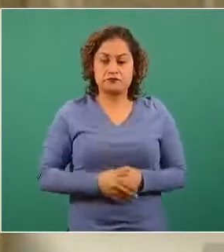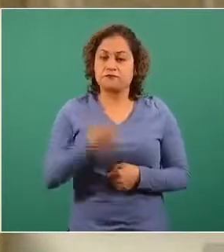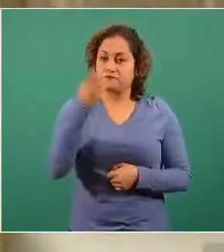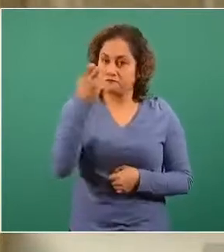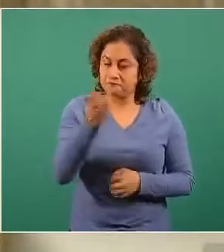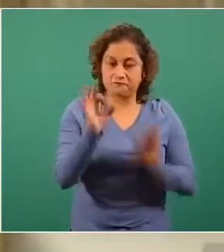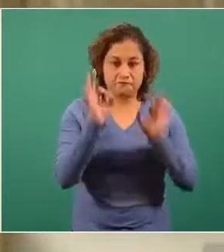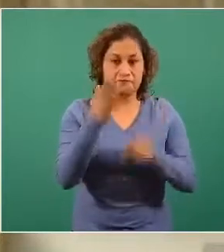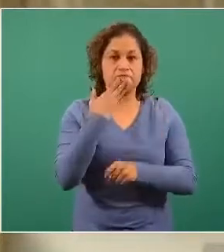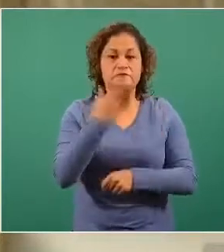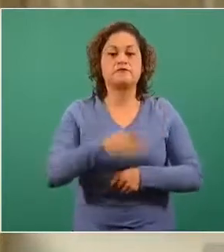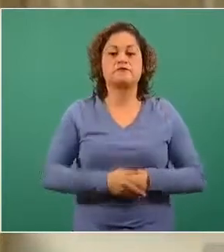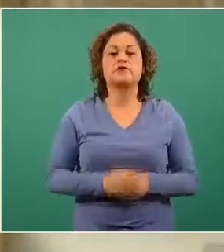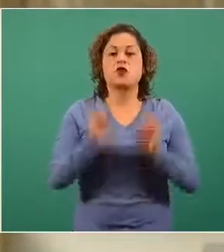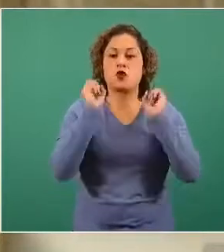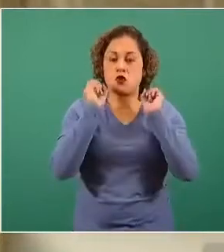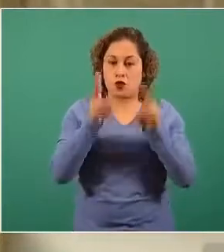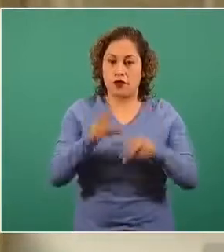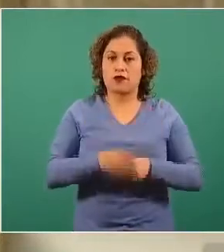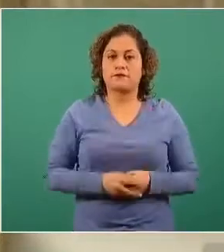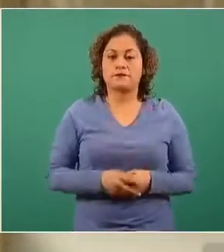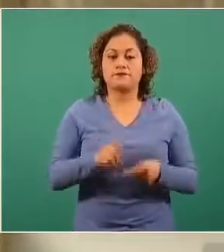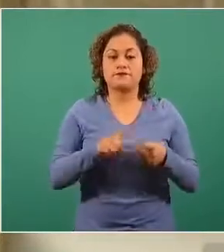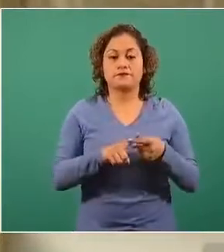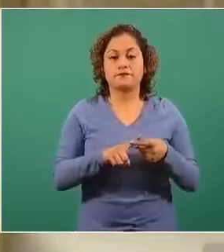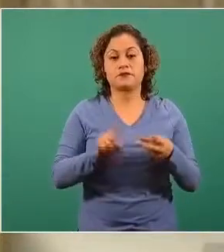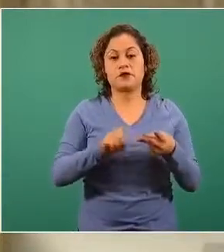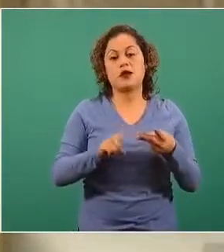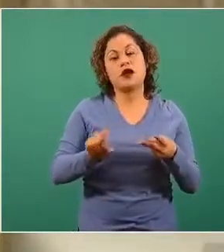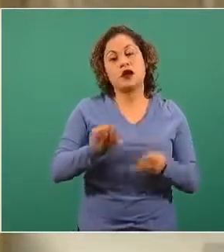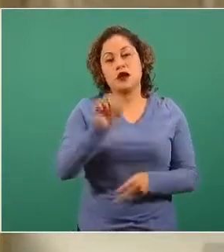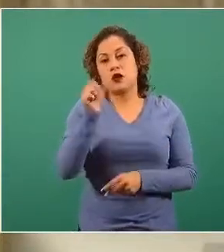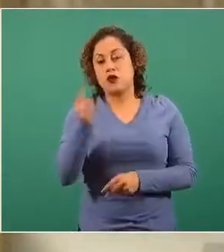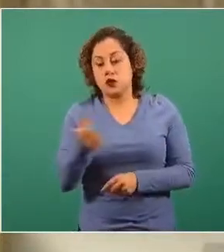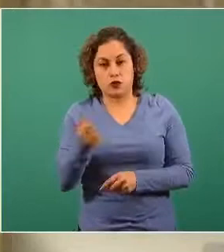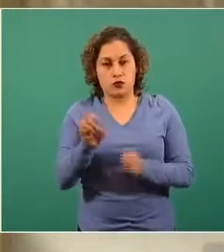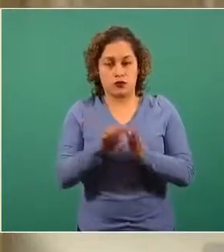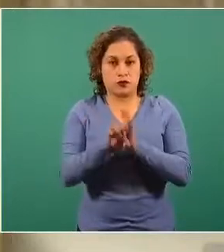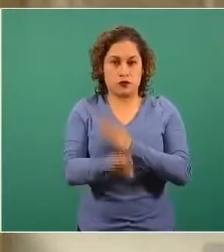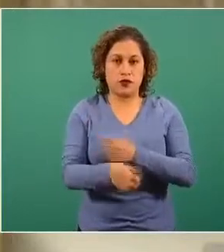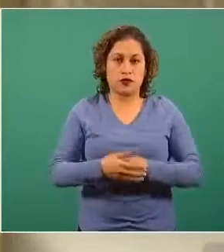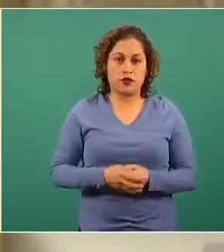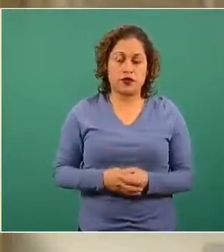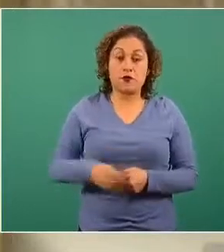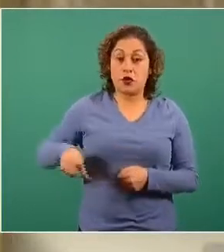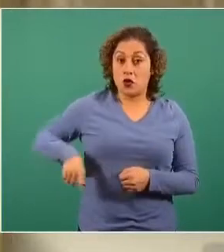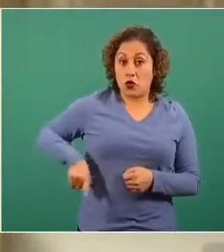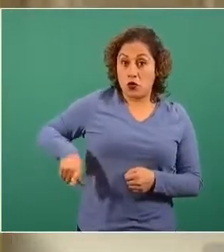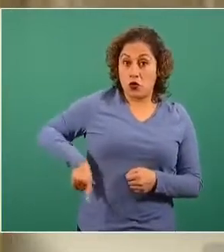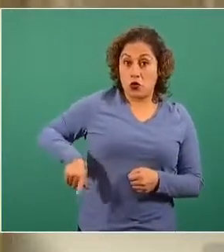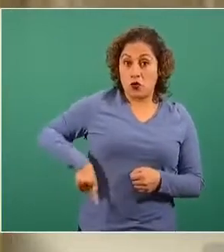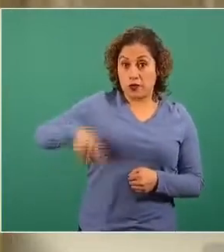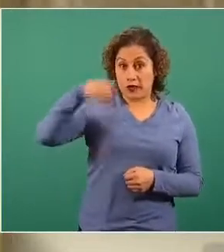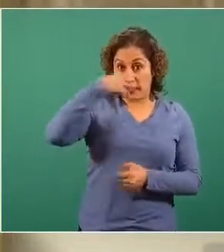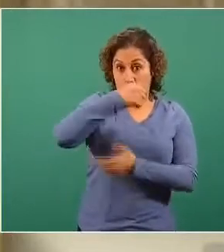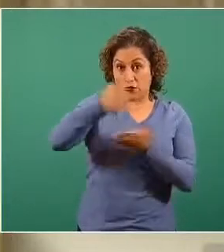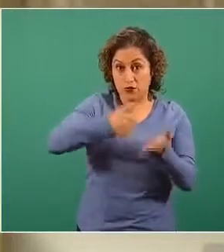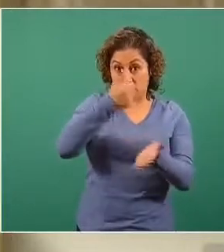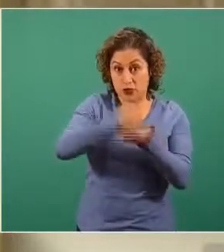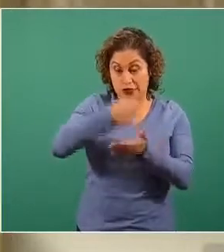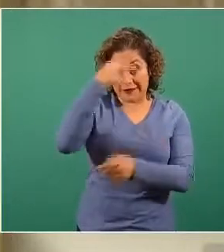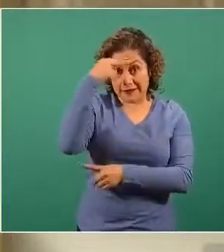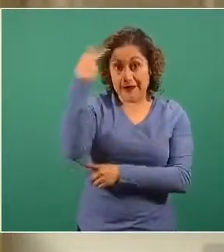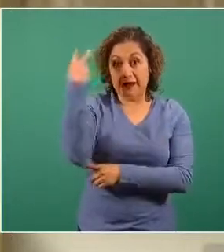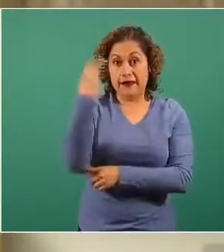es una opción. Esa es una opción. Otro punto, sí, el gobierno de la Ciudad de México acaba de lanzar una